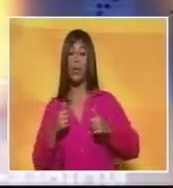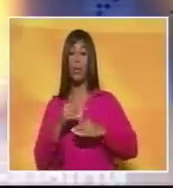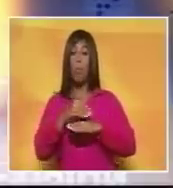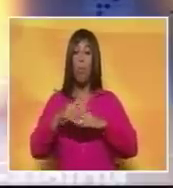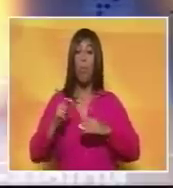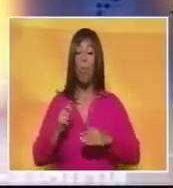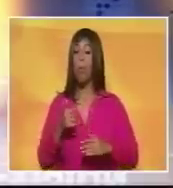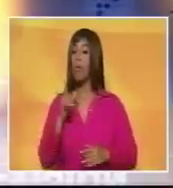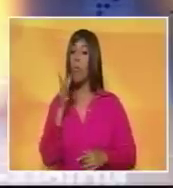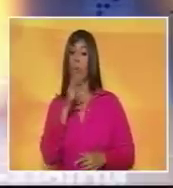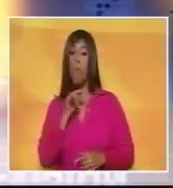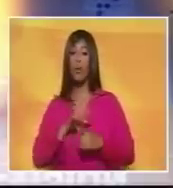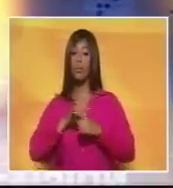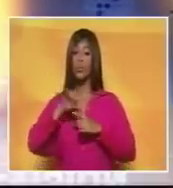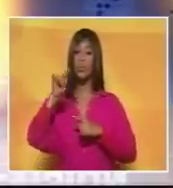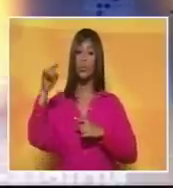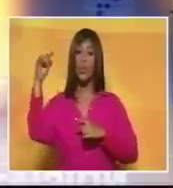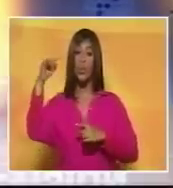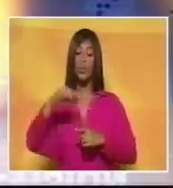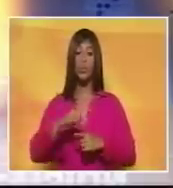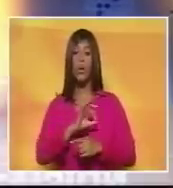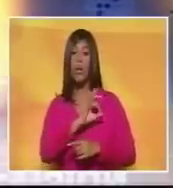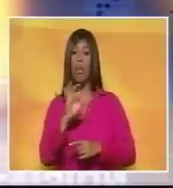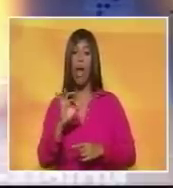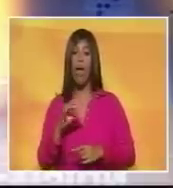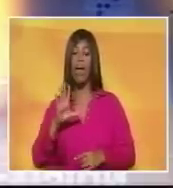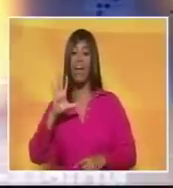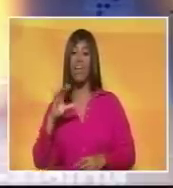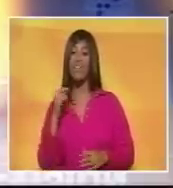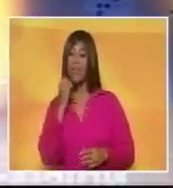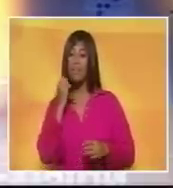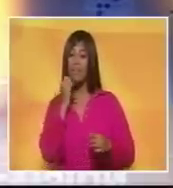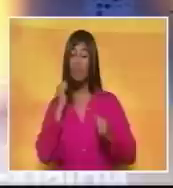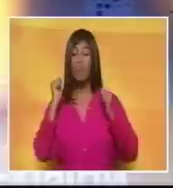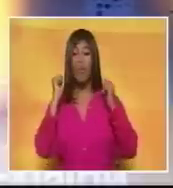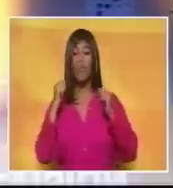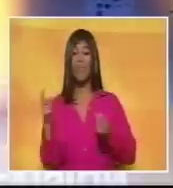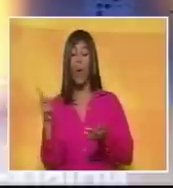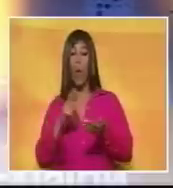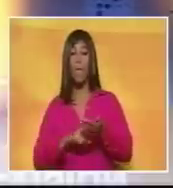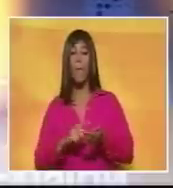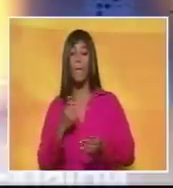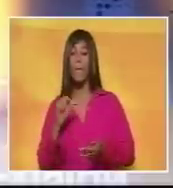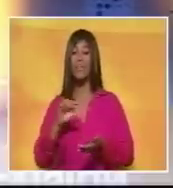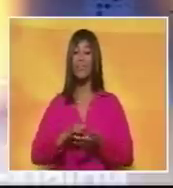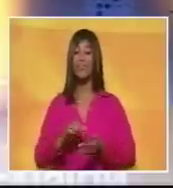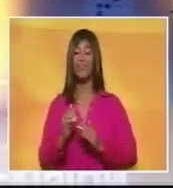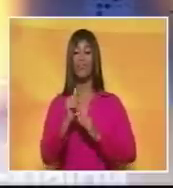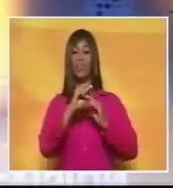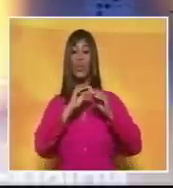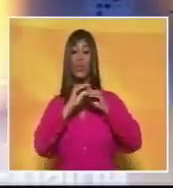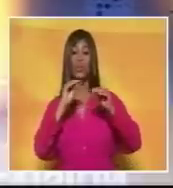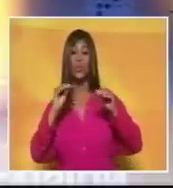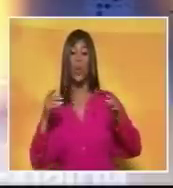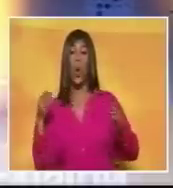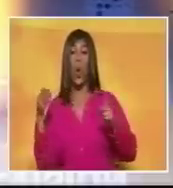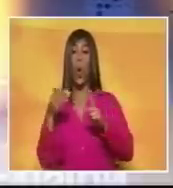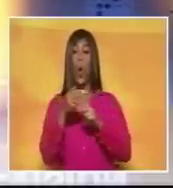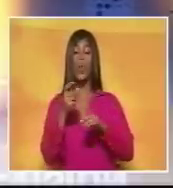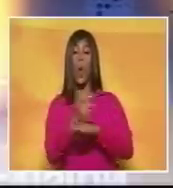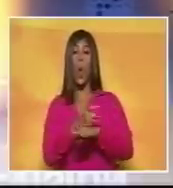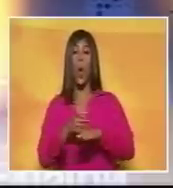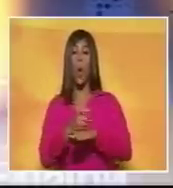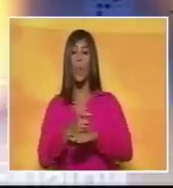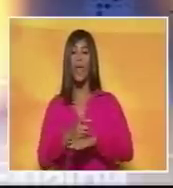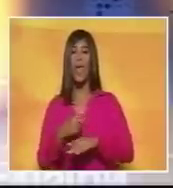vuelos nacionales ni internacionales. Todo esto debido a la 5ª huelga general que la principal central sindical convocó contra el gobierno del